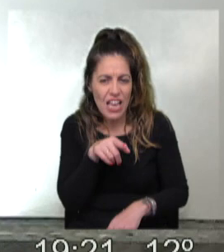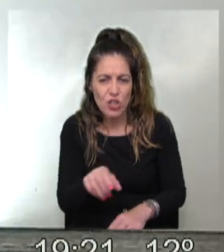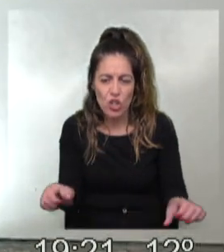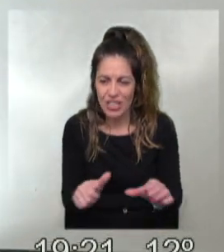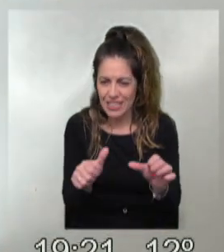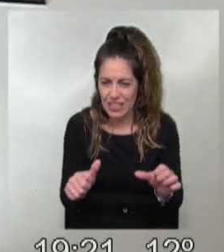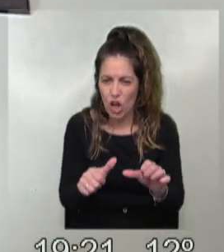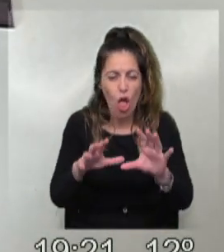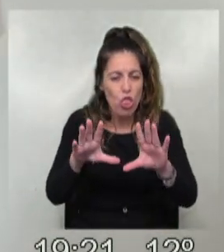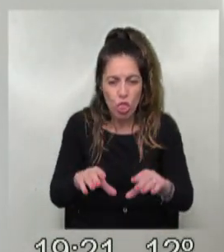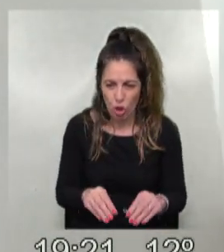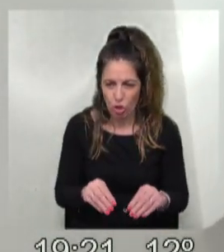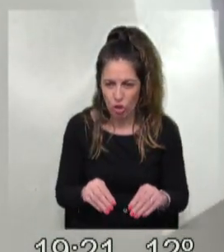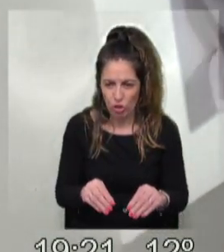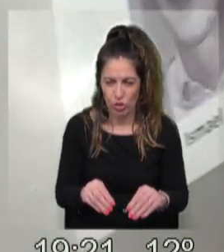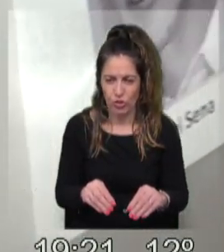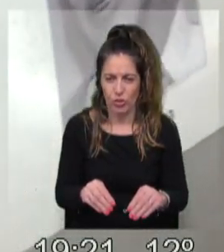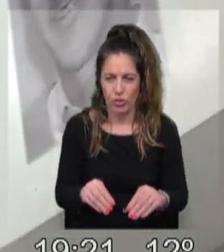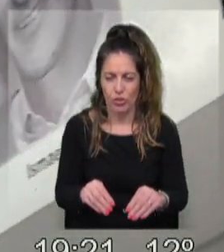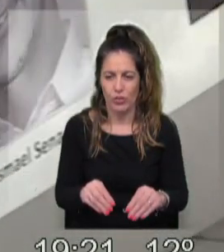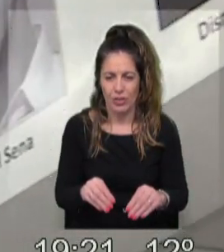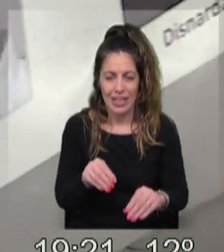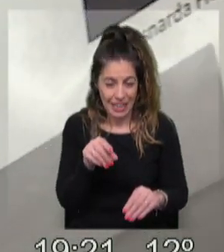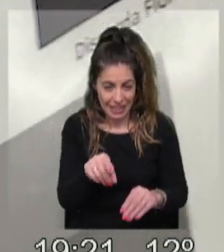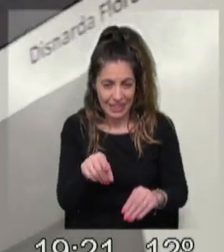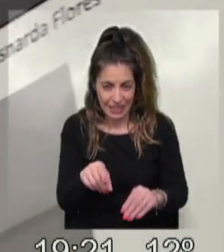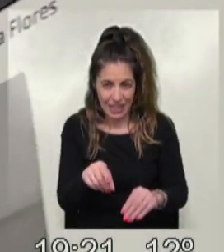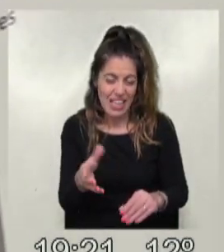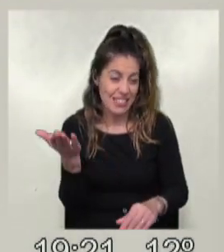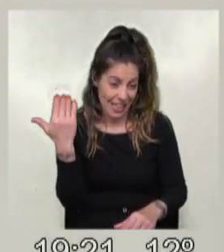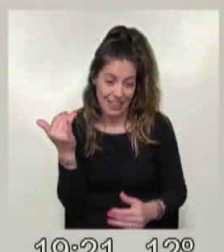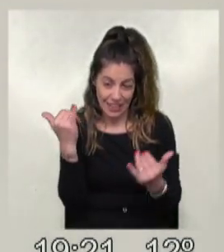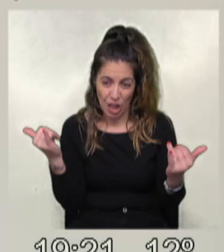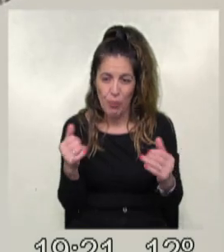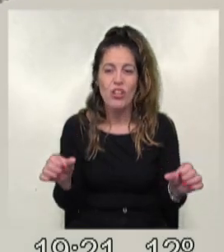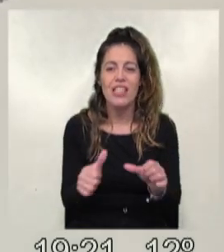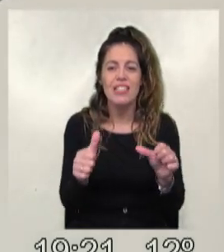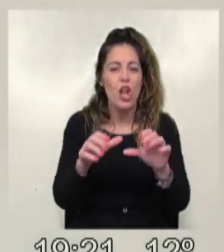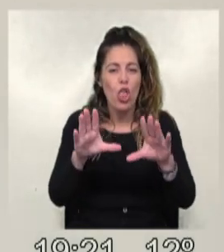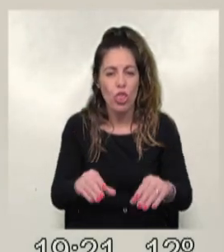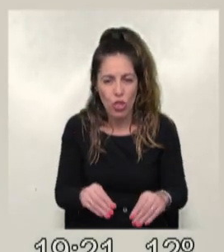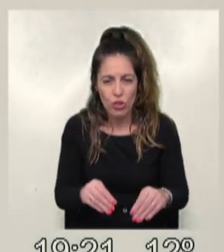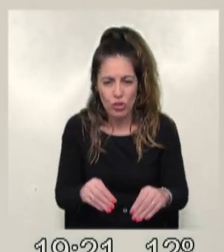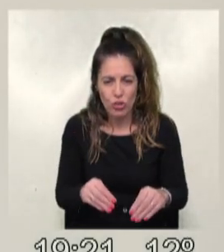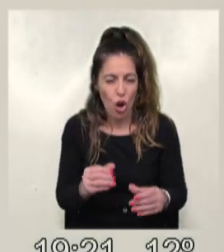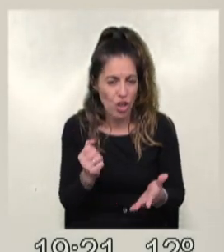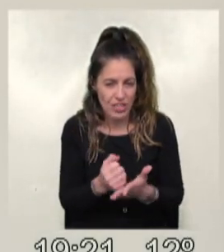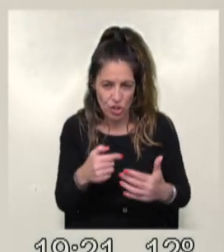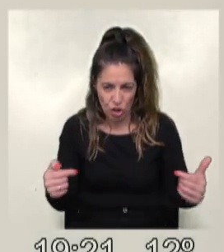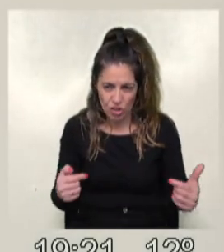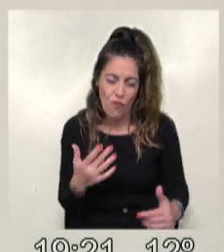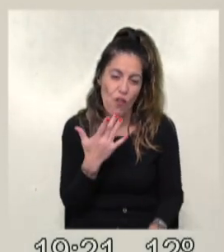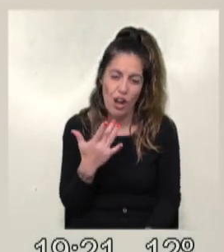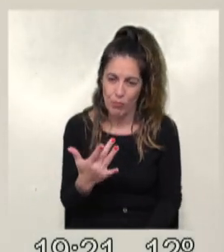todas las en es hace tiempo No se hicieron todos los sillos fue